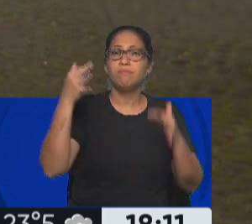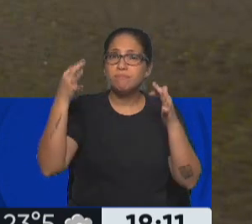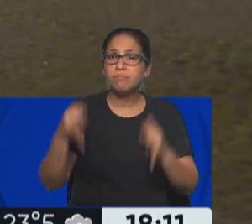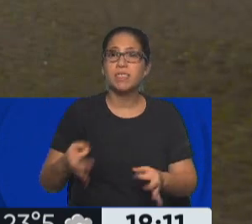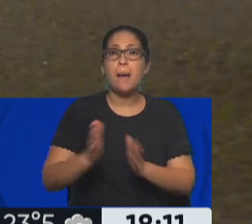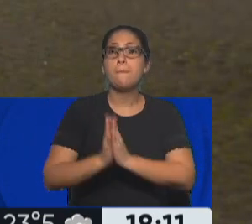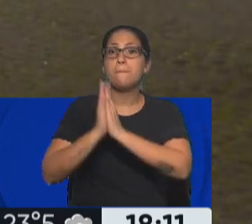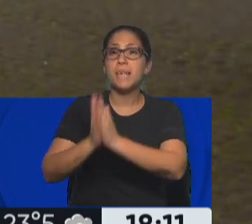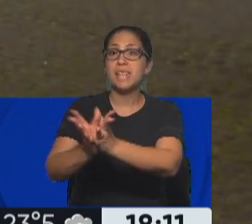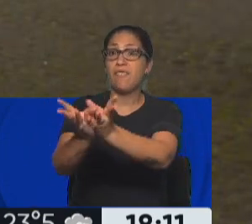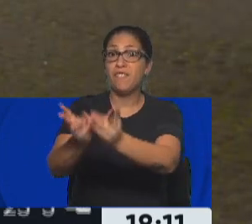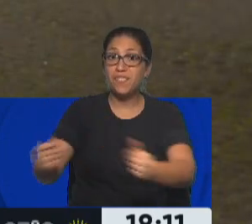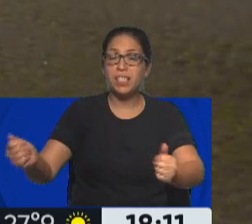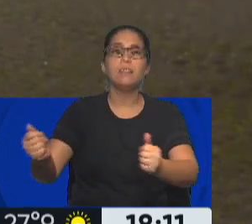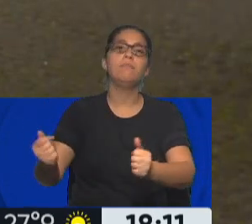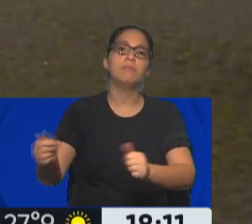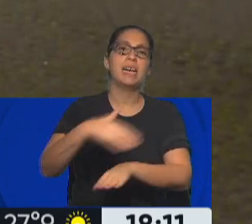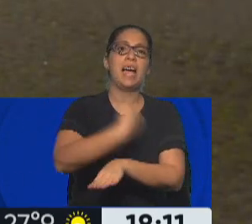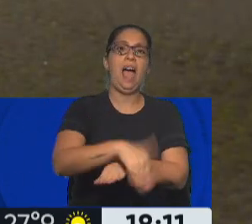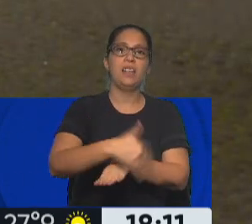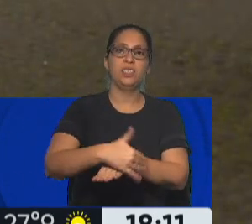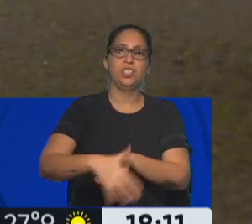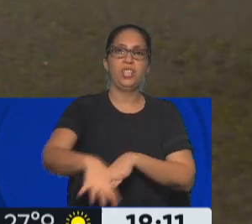finalizada la misa, en un